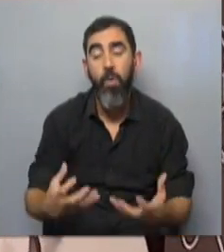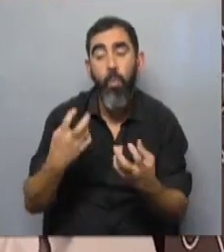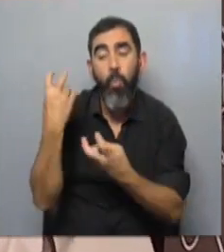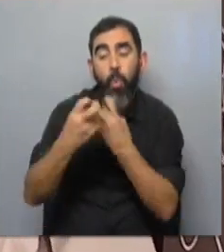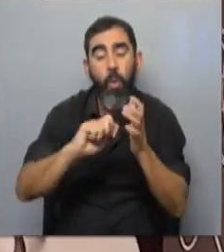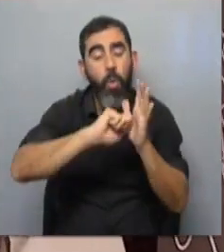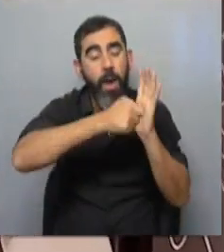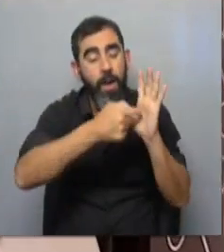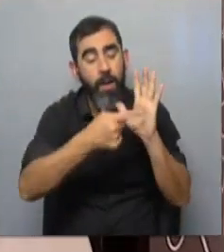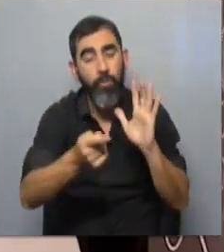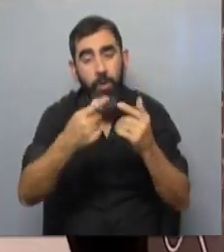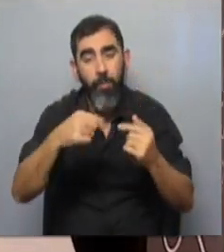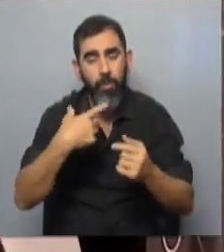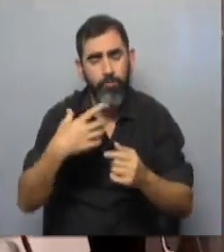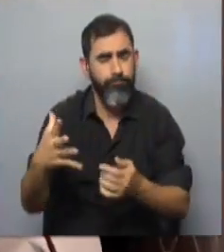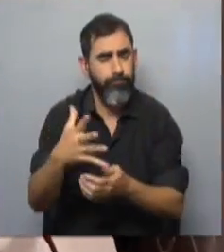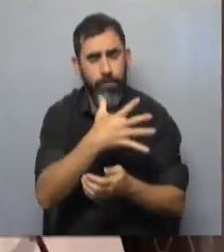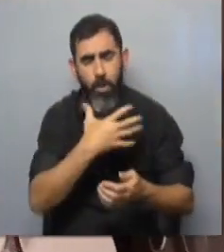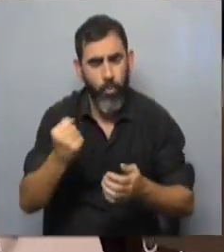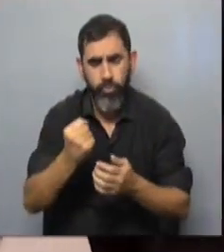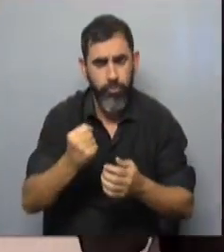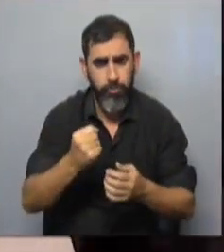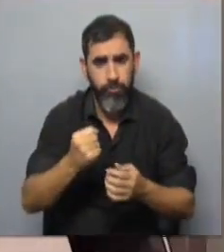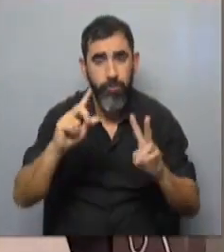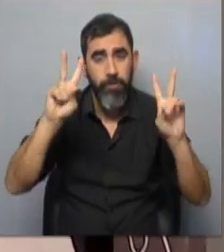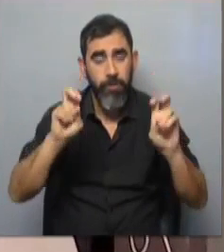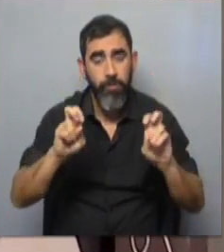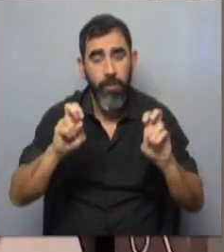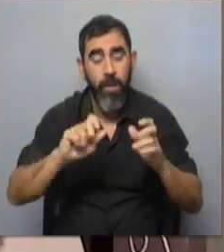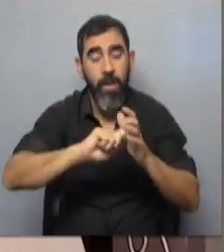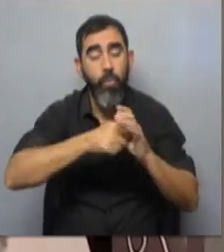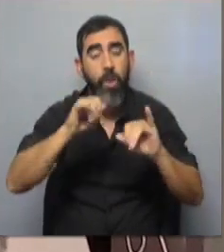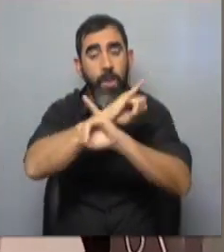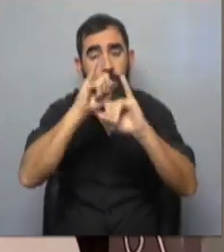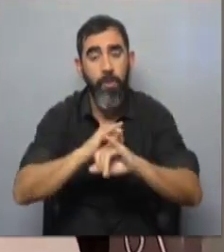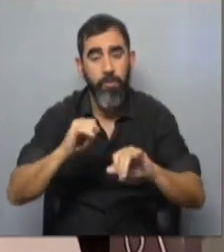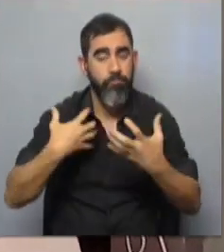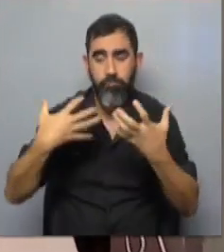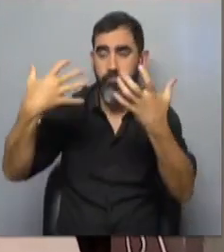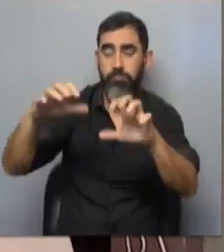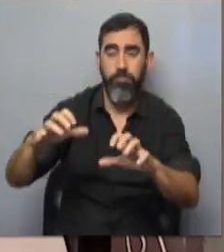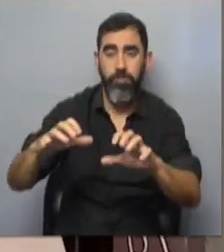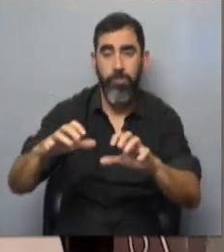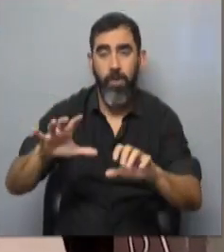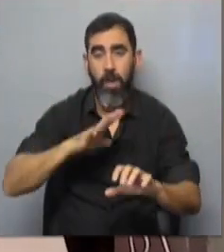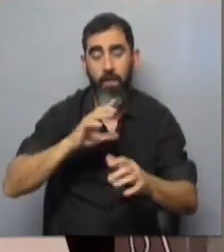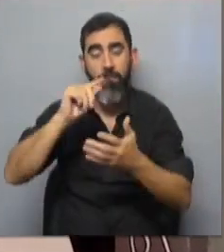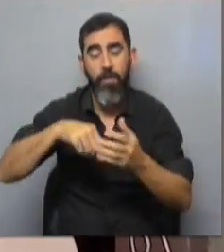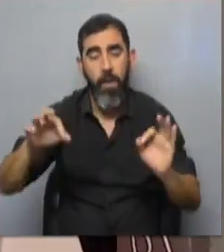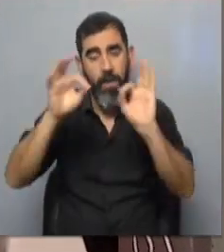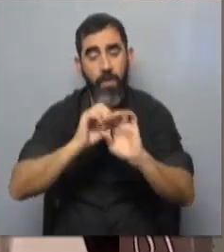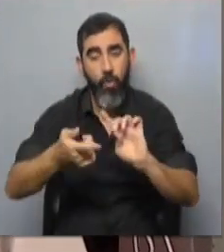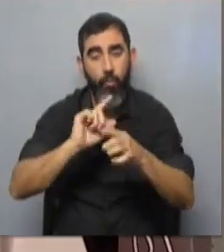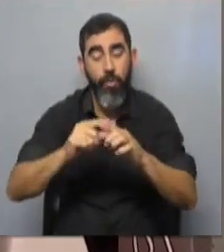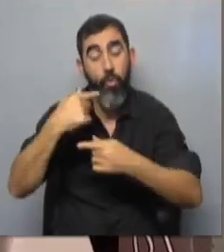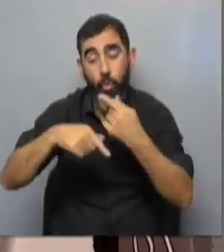una cláusula que para nosotros lesiva y leonina con respecto a la cláusula de paz, no estamos dispuestos a que haya una firma de los consejos